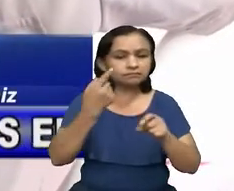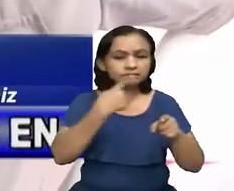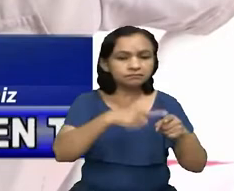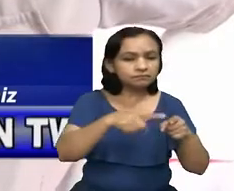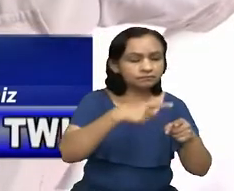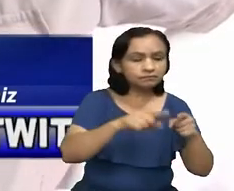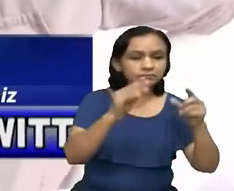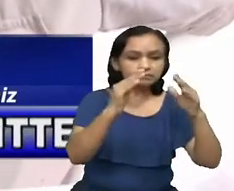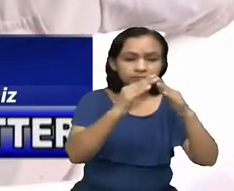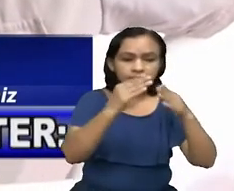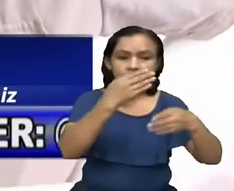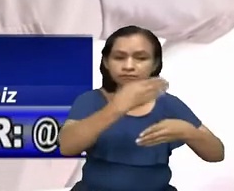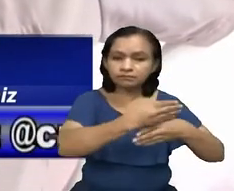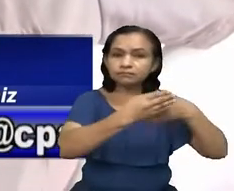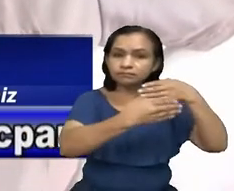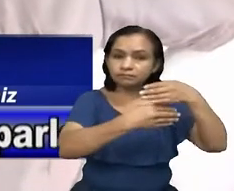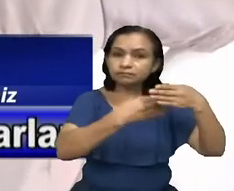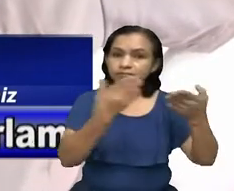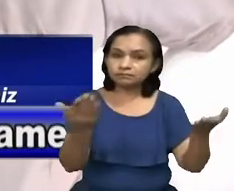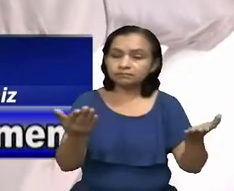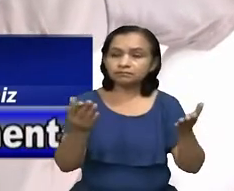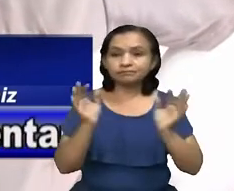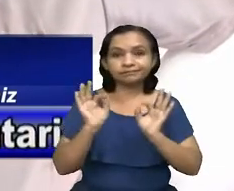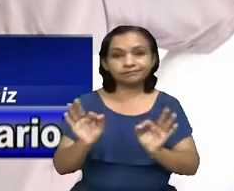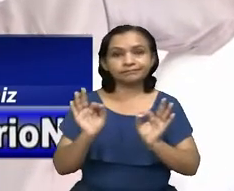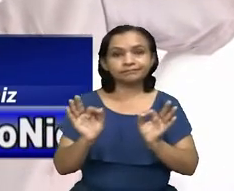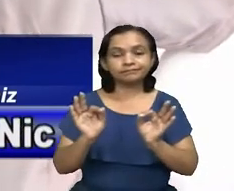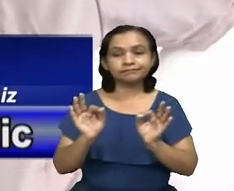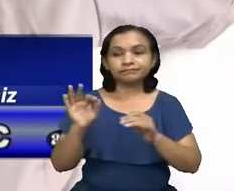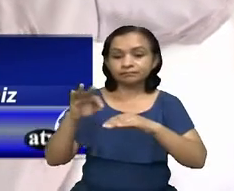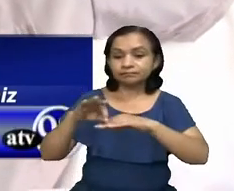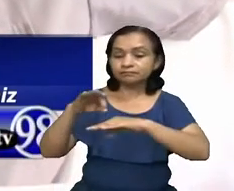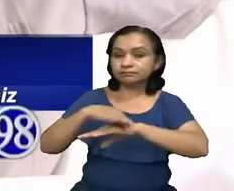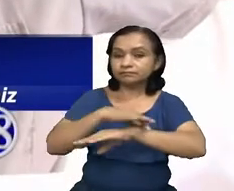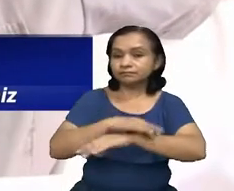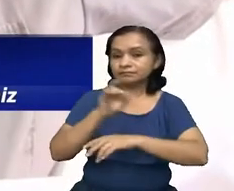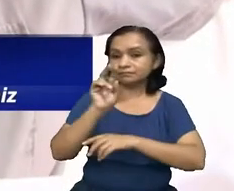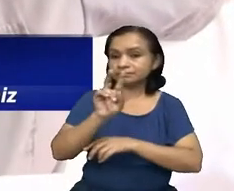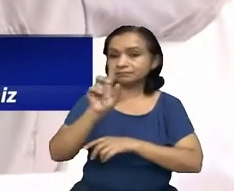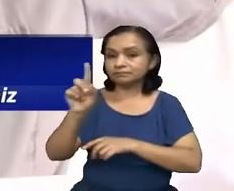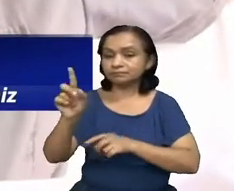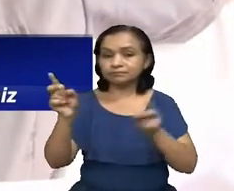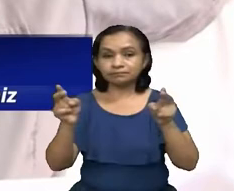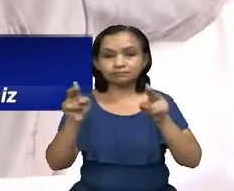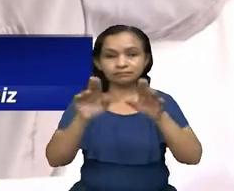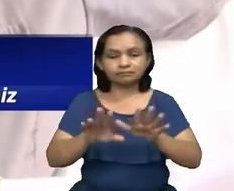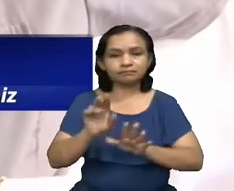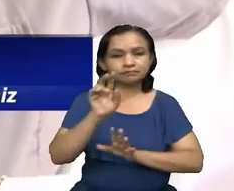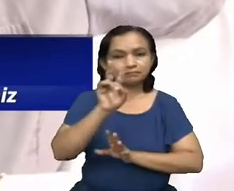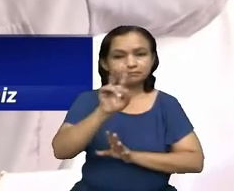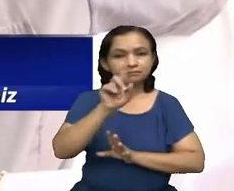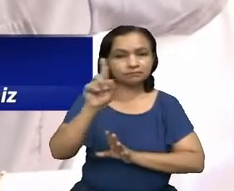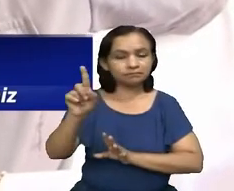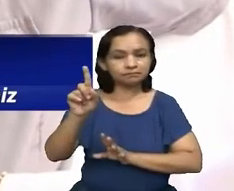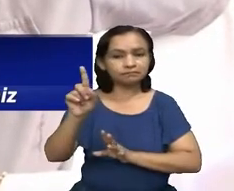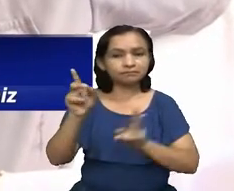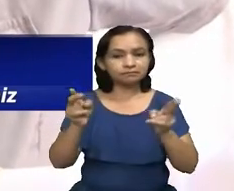algo en su casita, ya. Entonces nos cae bien. La compañera dijo que venía el 21, y viene el 21, pues lo estamos